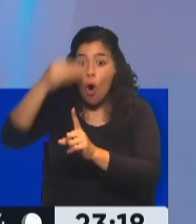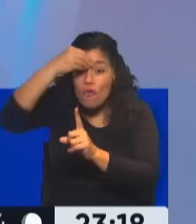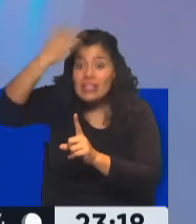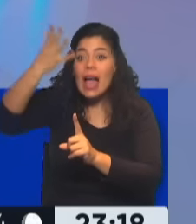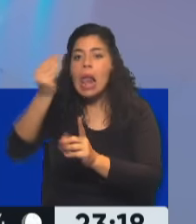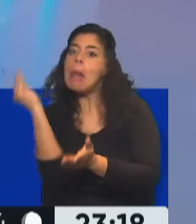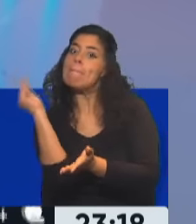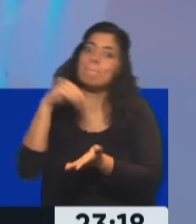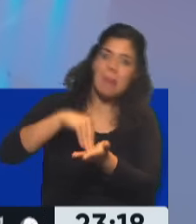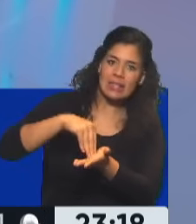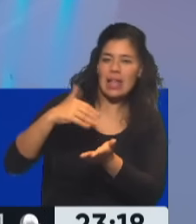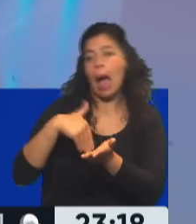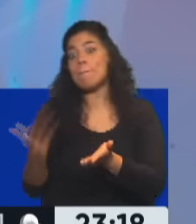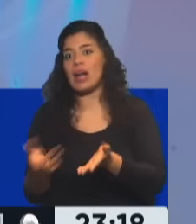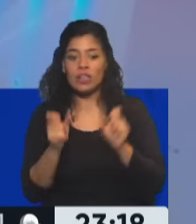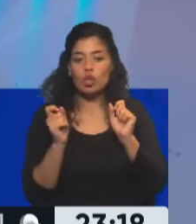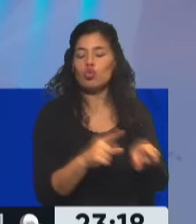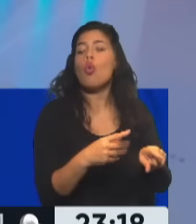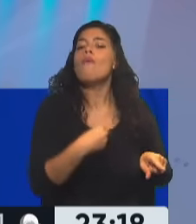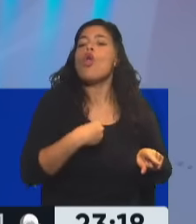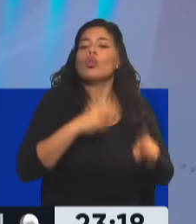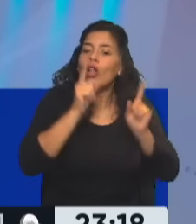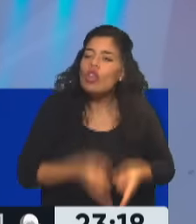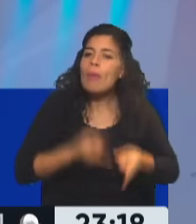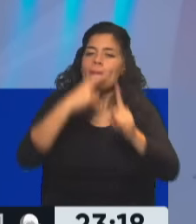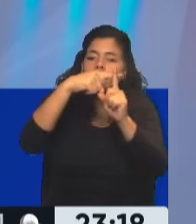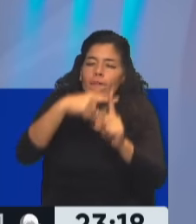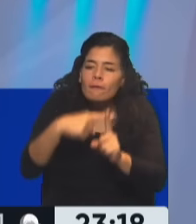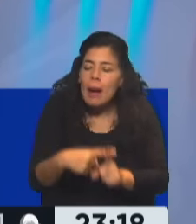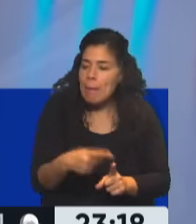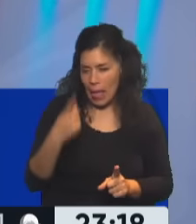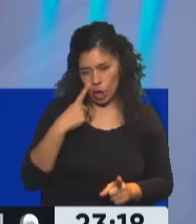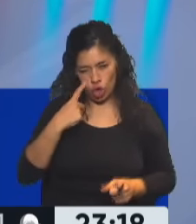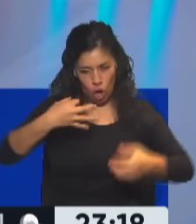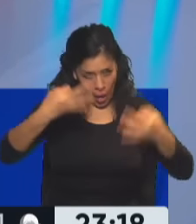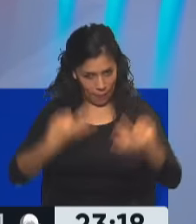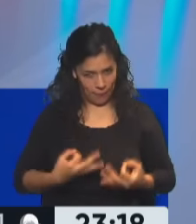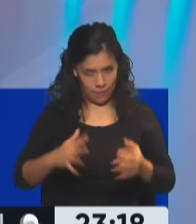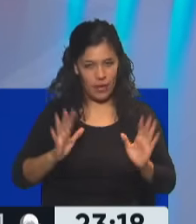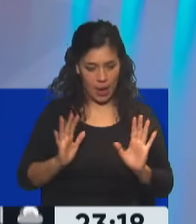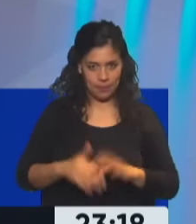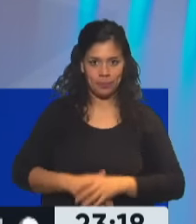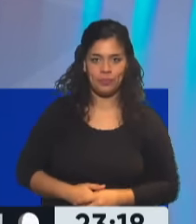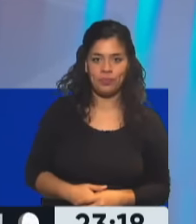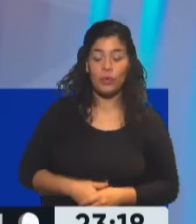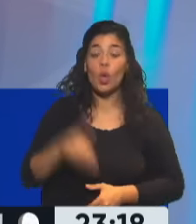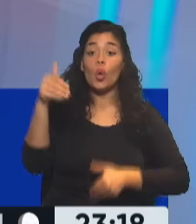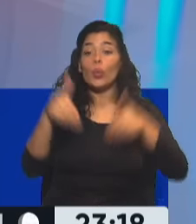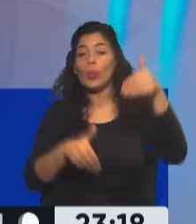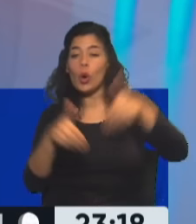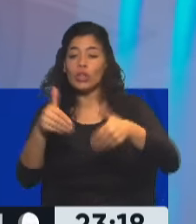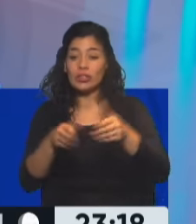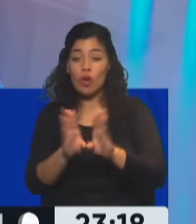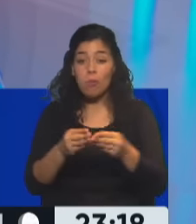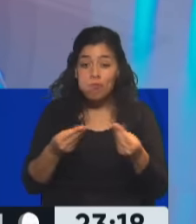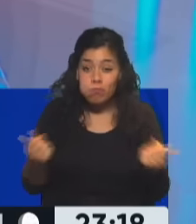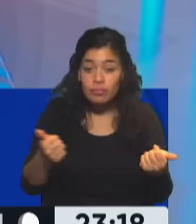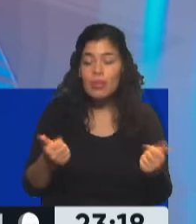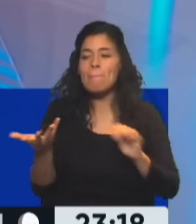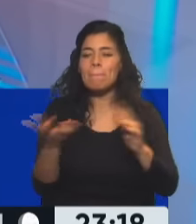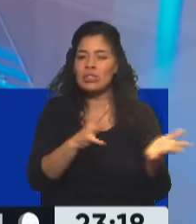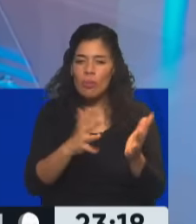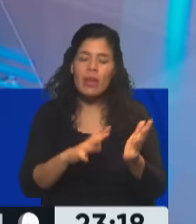que es el Consejo Nacional Electoral, y que correcto, el Consejo Nacional Electoral posiblemente empiece a brindar los primeros datos entre las 20 y las 21.